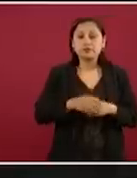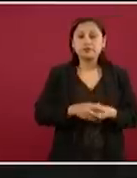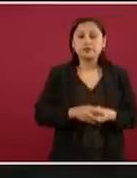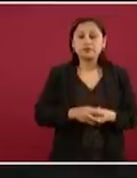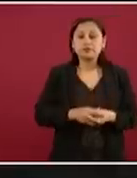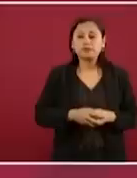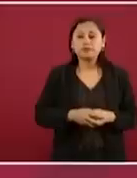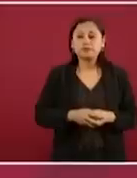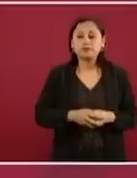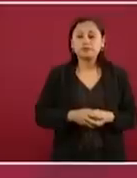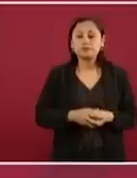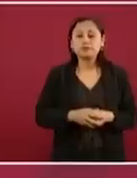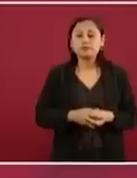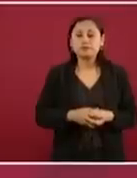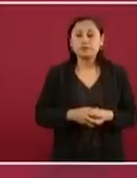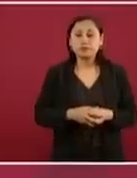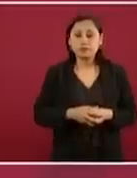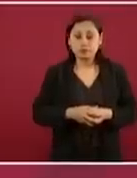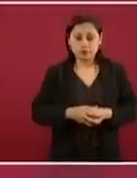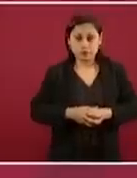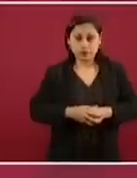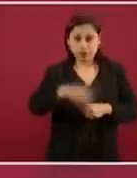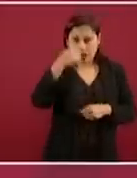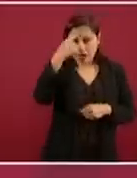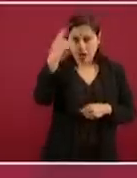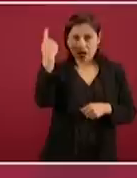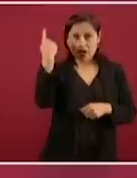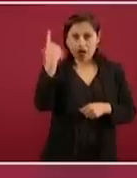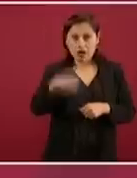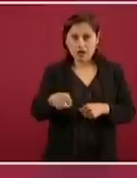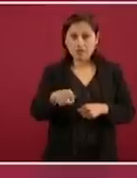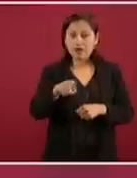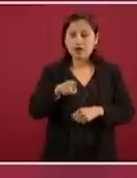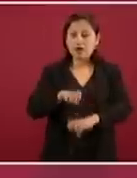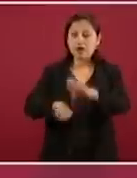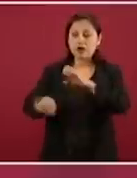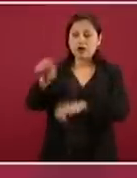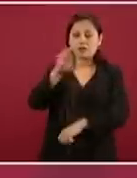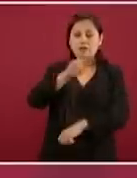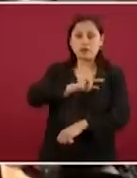a tener una relación permanente con el sector privado.